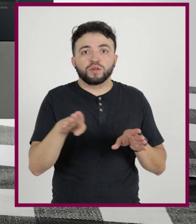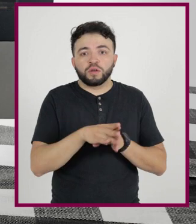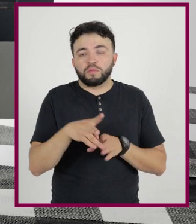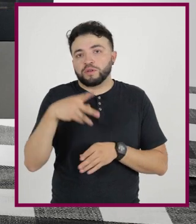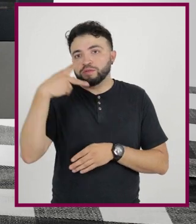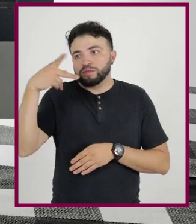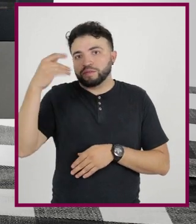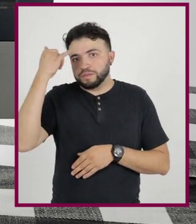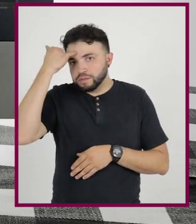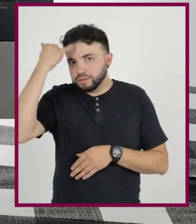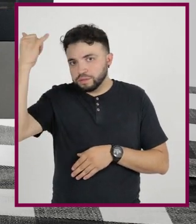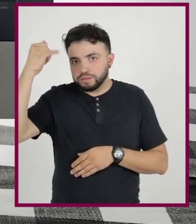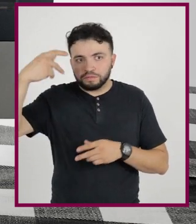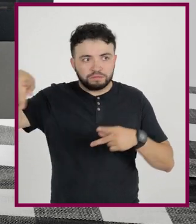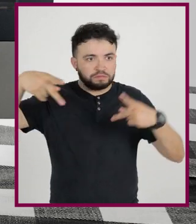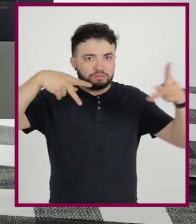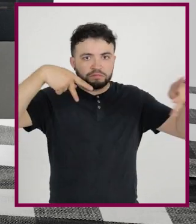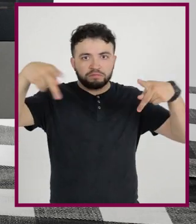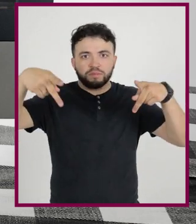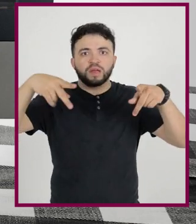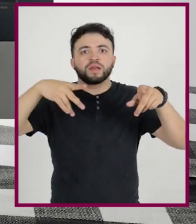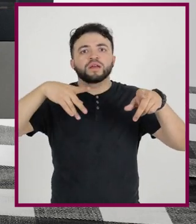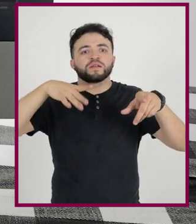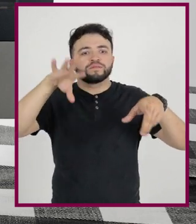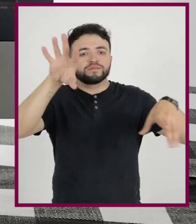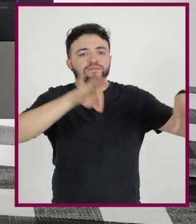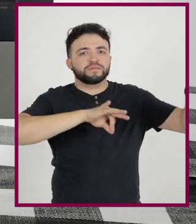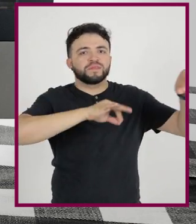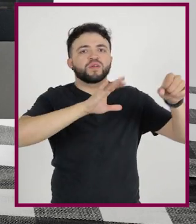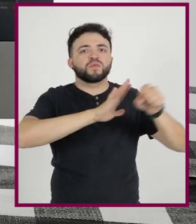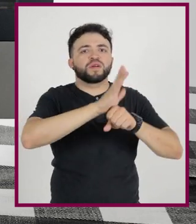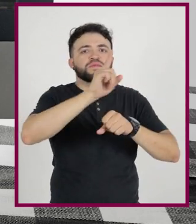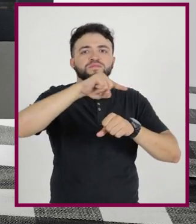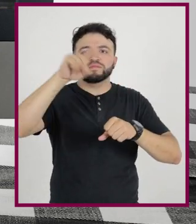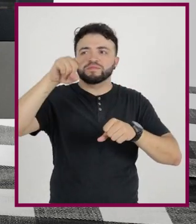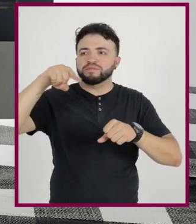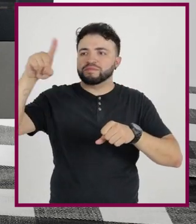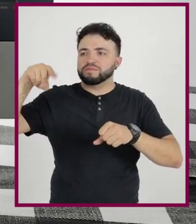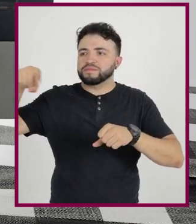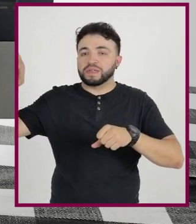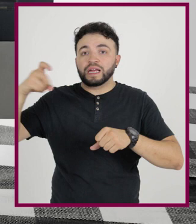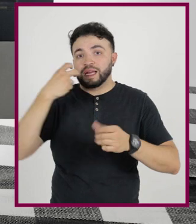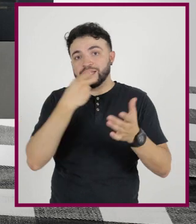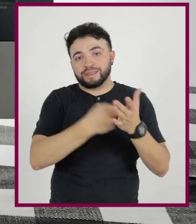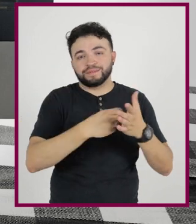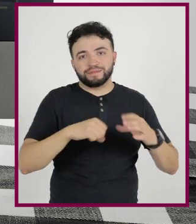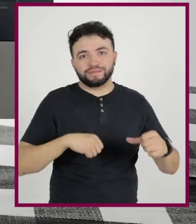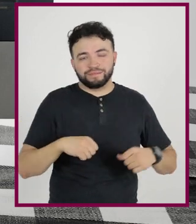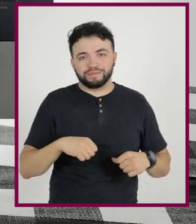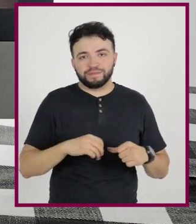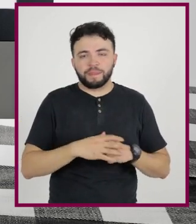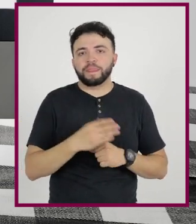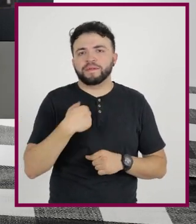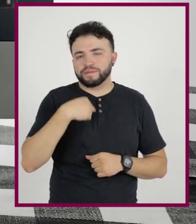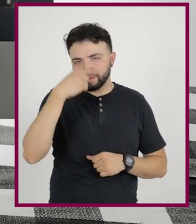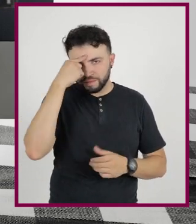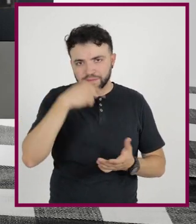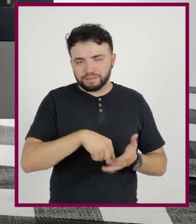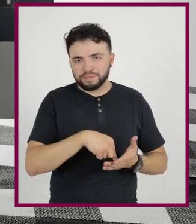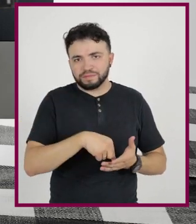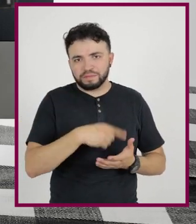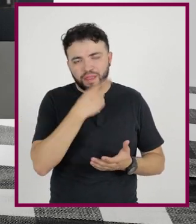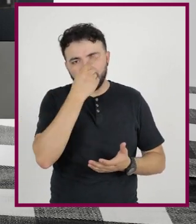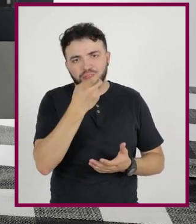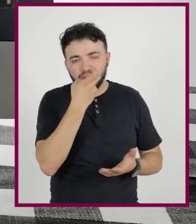formar un criterio y pues señalar los aciertos y desaciertos de esa obra. Yo